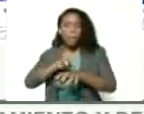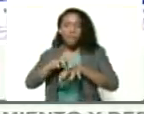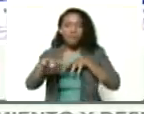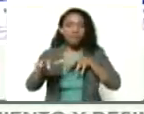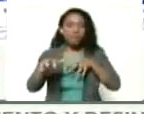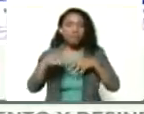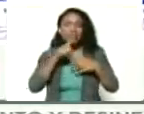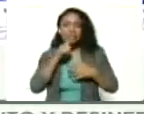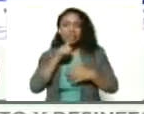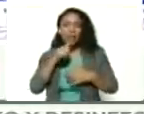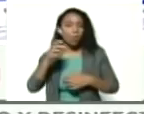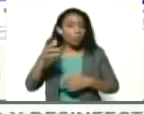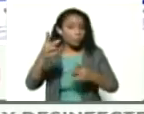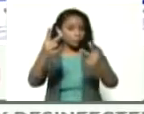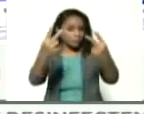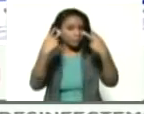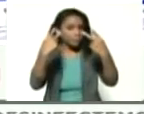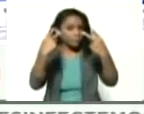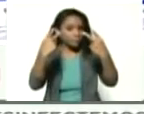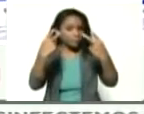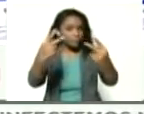son,